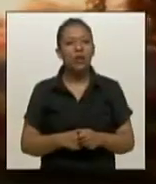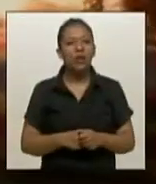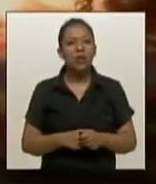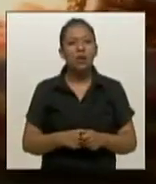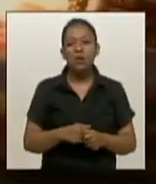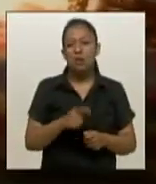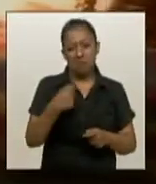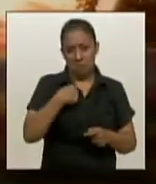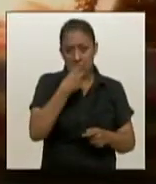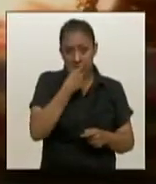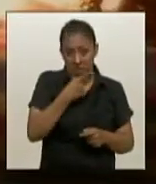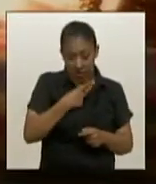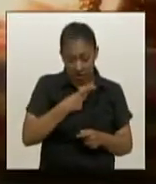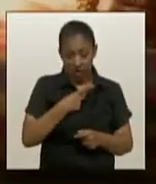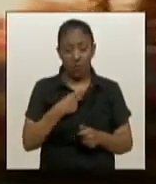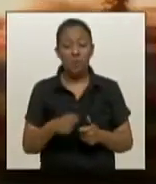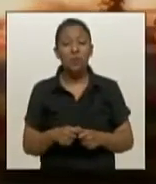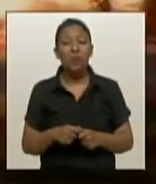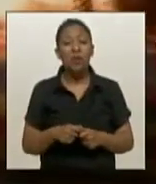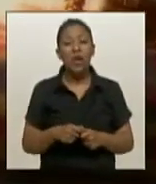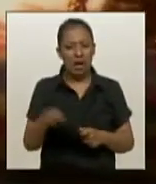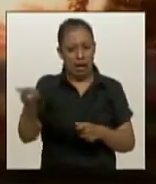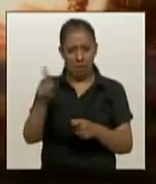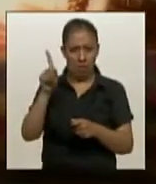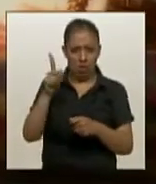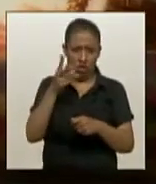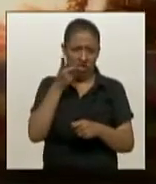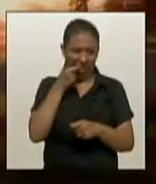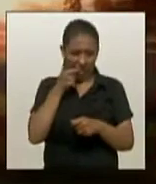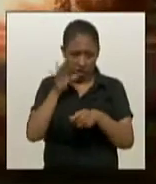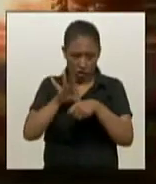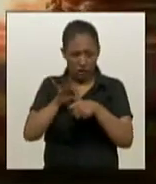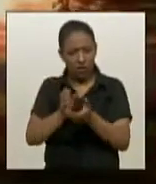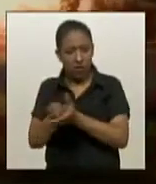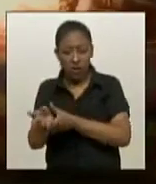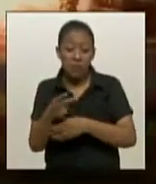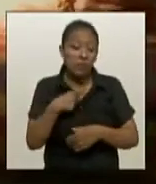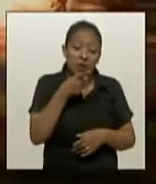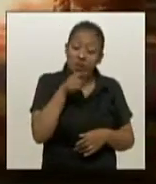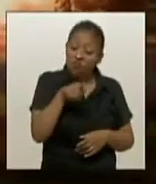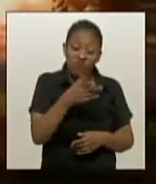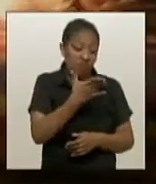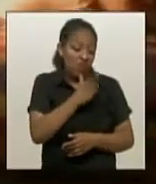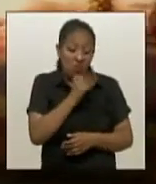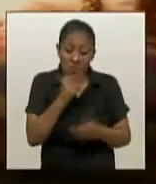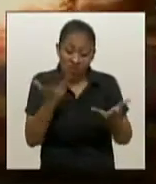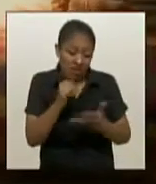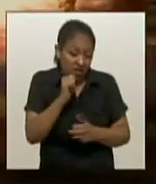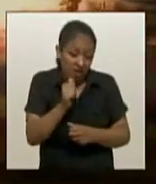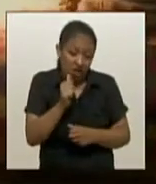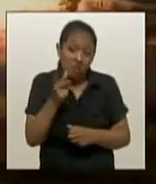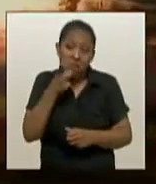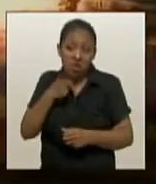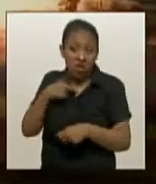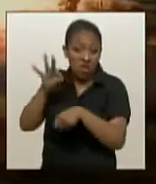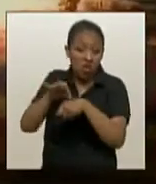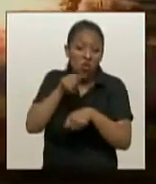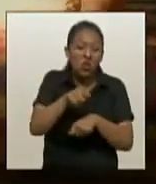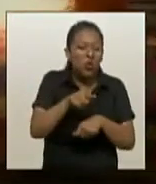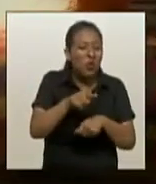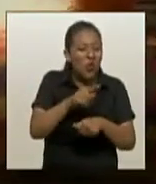y me mandó a decir, se salió y me dijo, ¿sabes qué? No te puedo hacer nada porque dice el doctor que estás baja de tus